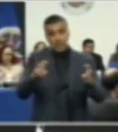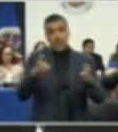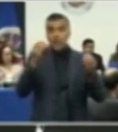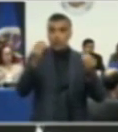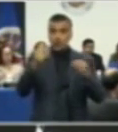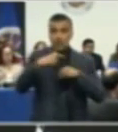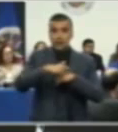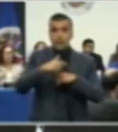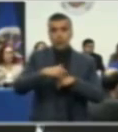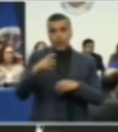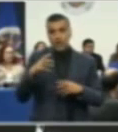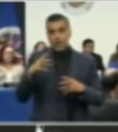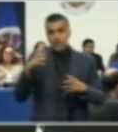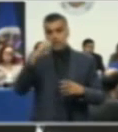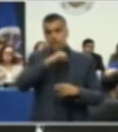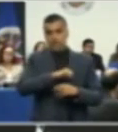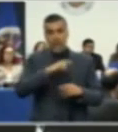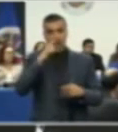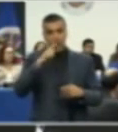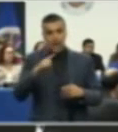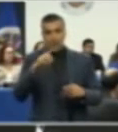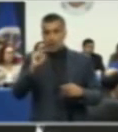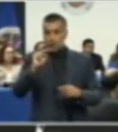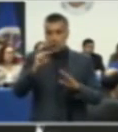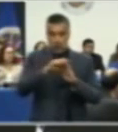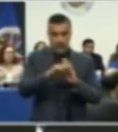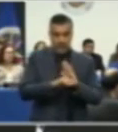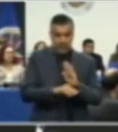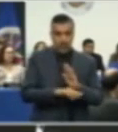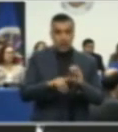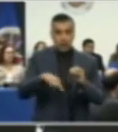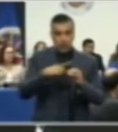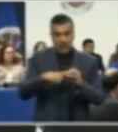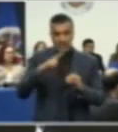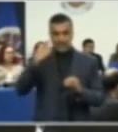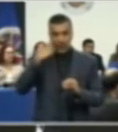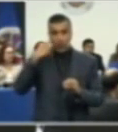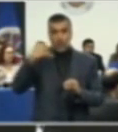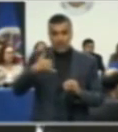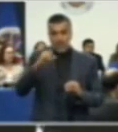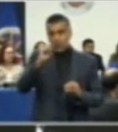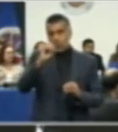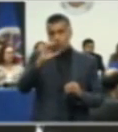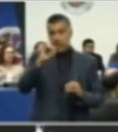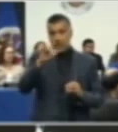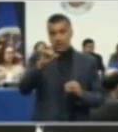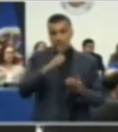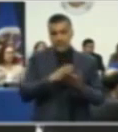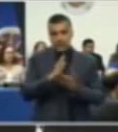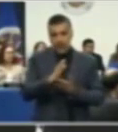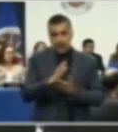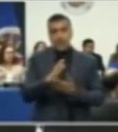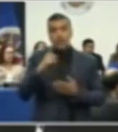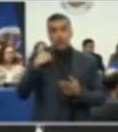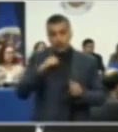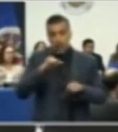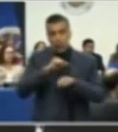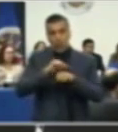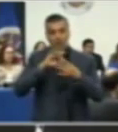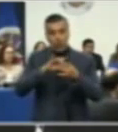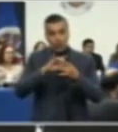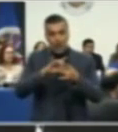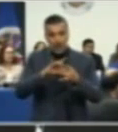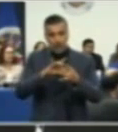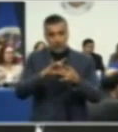muchas veces puede escapar incluso a la especialización normativa por parte de los órganos del Estado, y la sociedad civil involucrada en ese tema podría colaborar